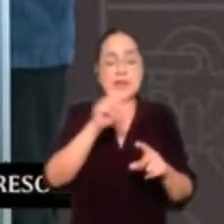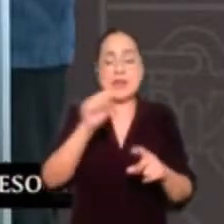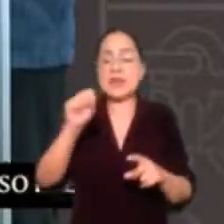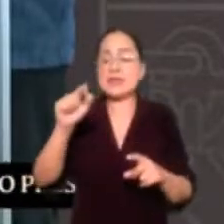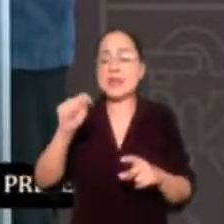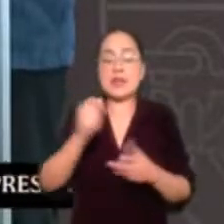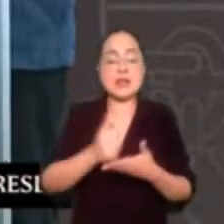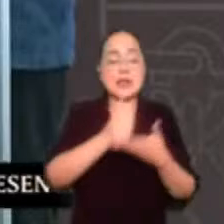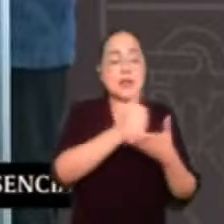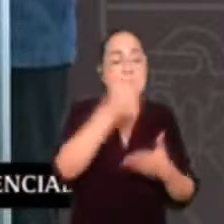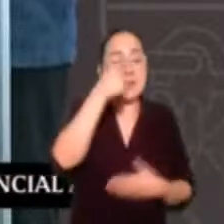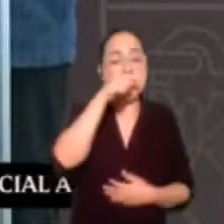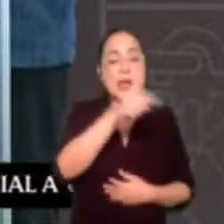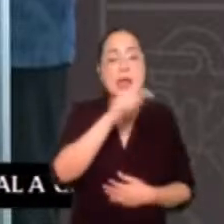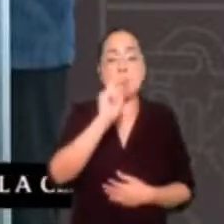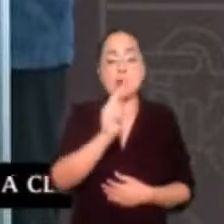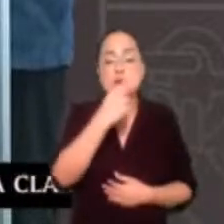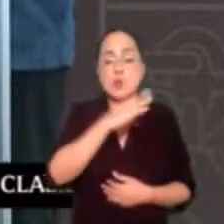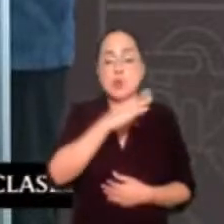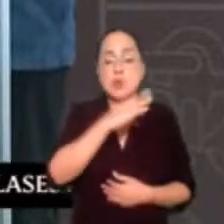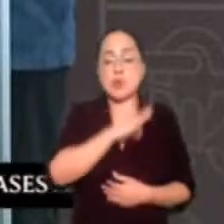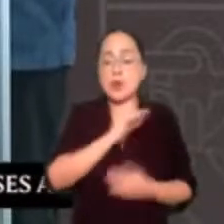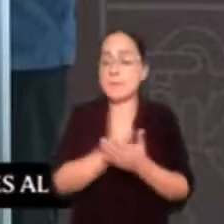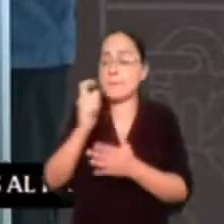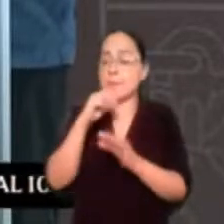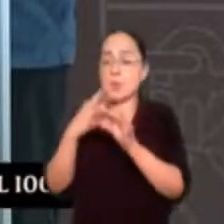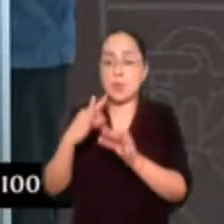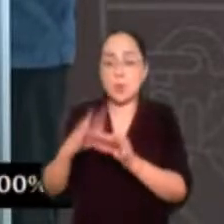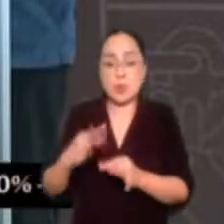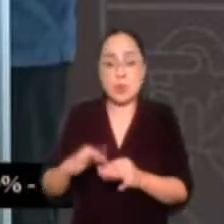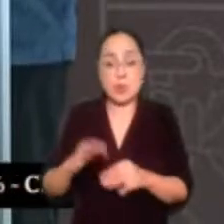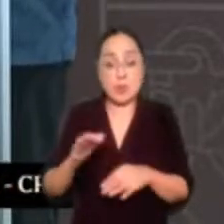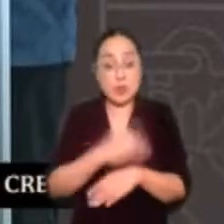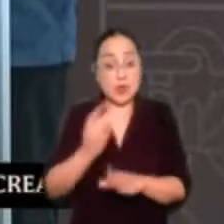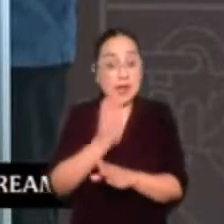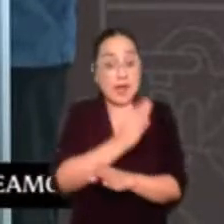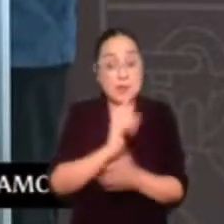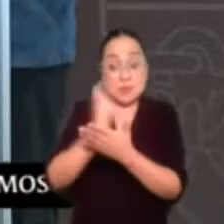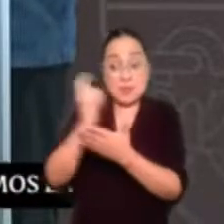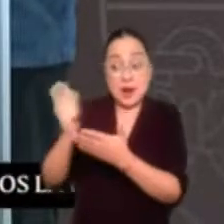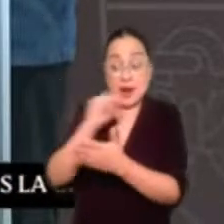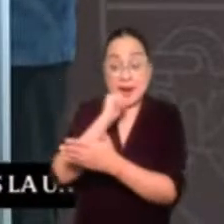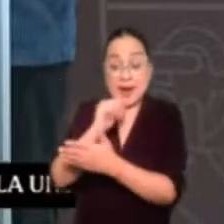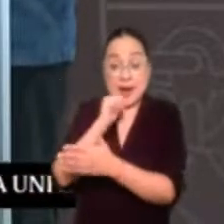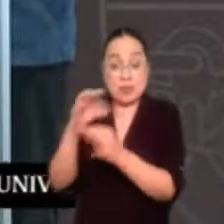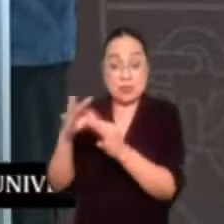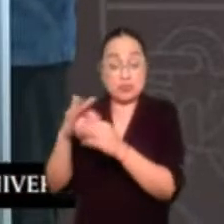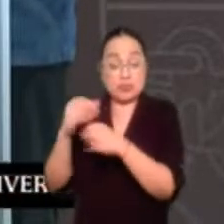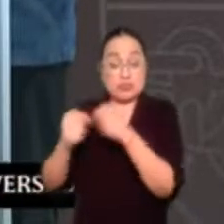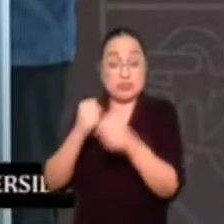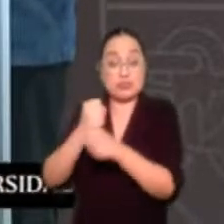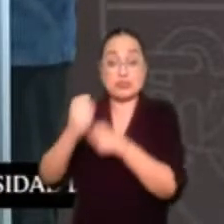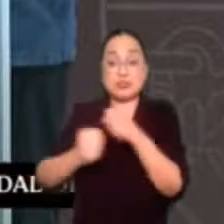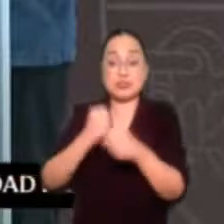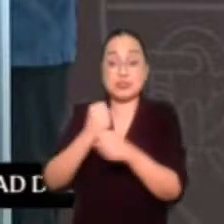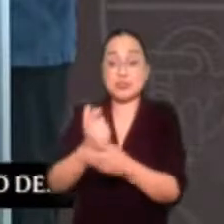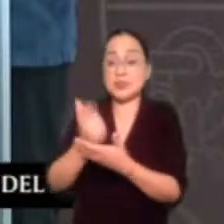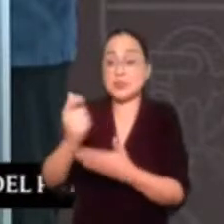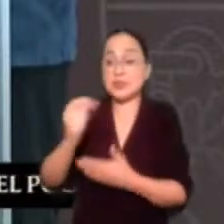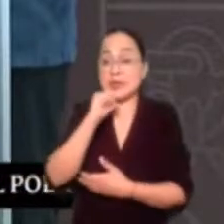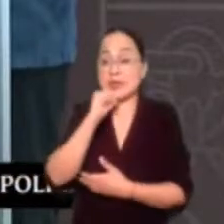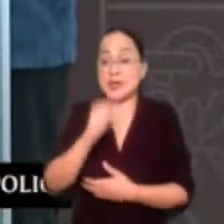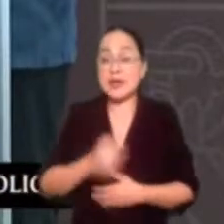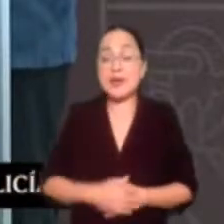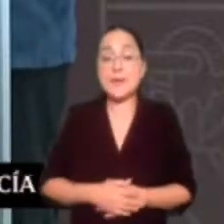esa obligación que ha desatendido por muchos años. Pero finalmente